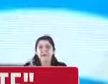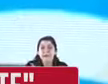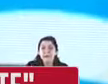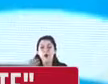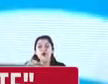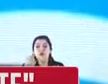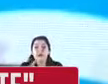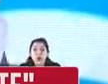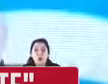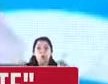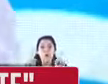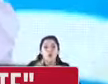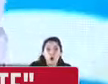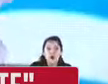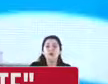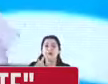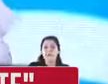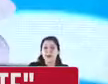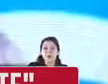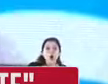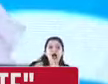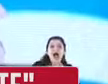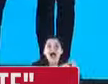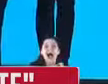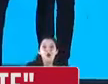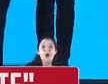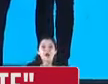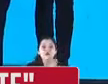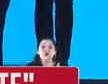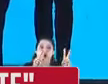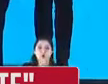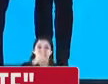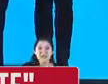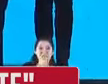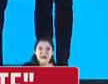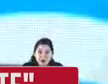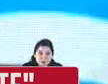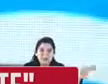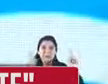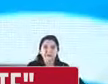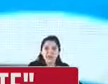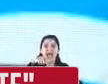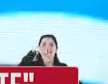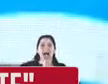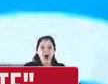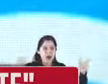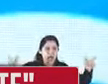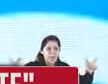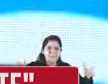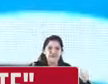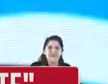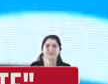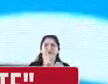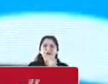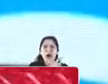vigencia de miles de convenios colectivos de trabajo llegamos a una desocupación del 5.9